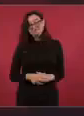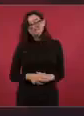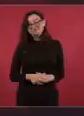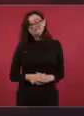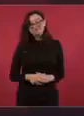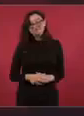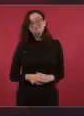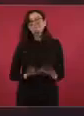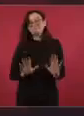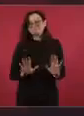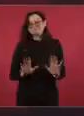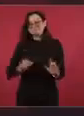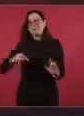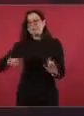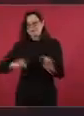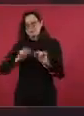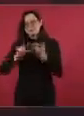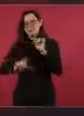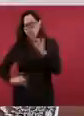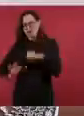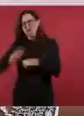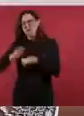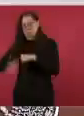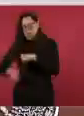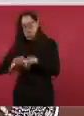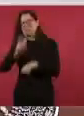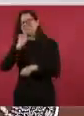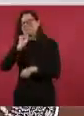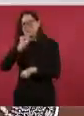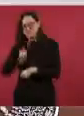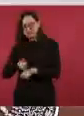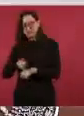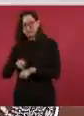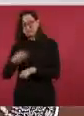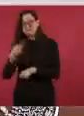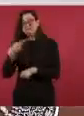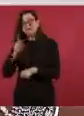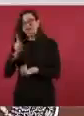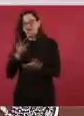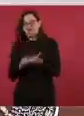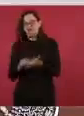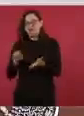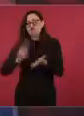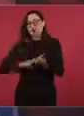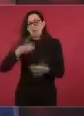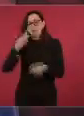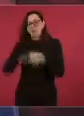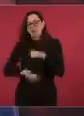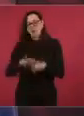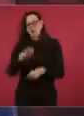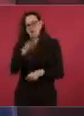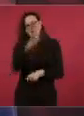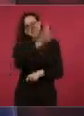También nos afectaría a nosotros, pero les afectaría más a ellos.